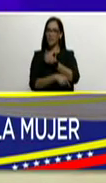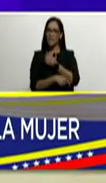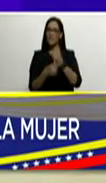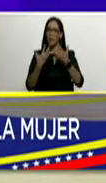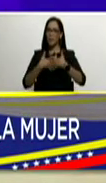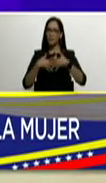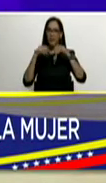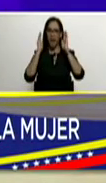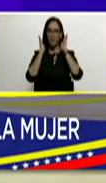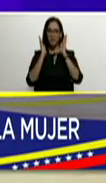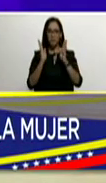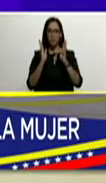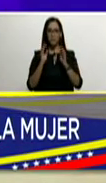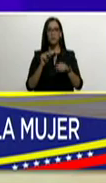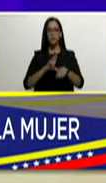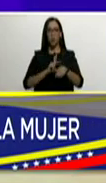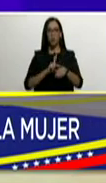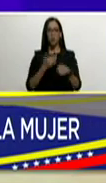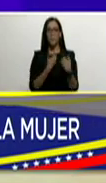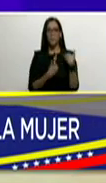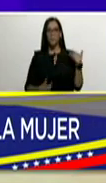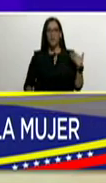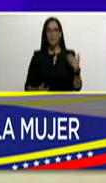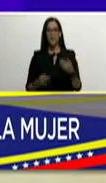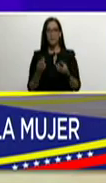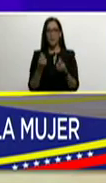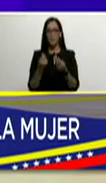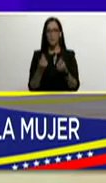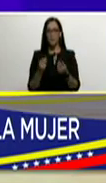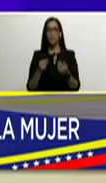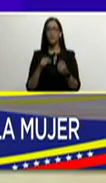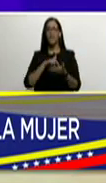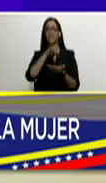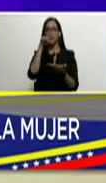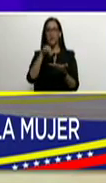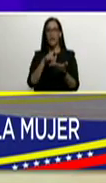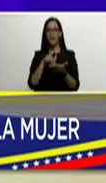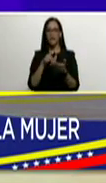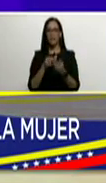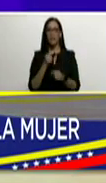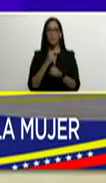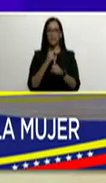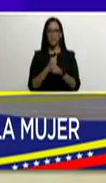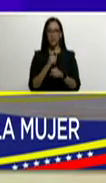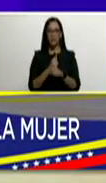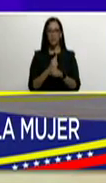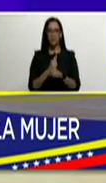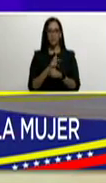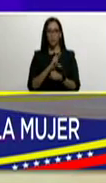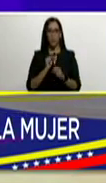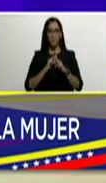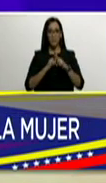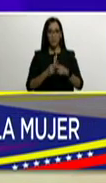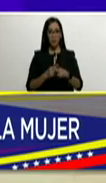atención, doctora presidenta del Fondo Nacional de Emprendimiento, ¿no le invitaron?